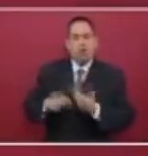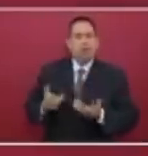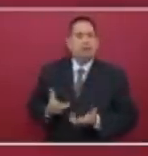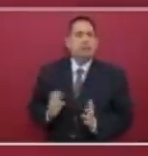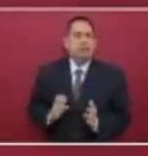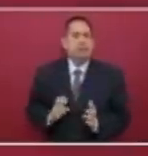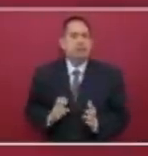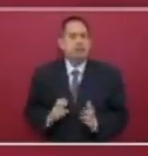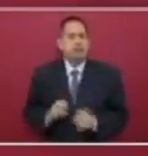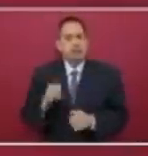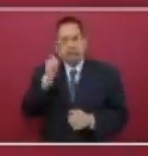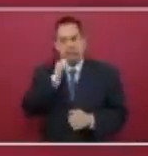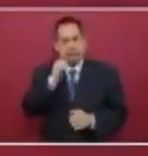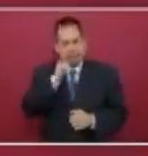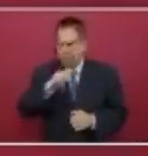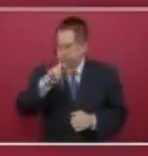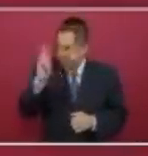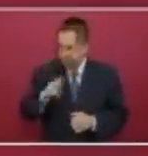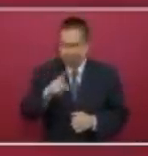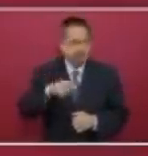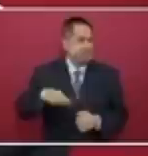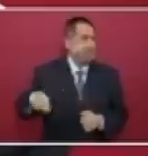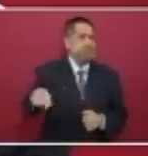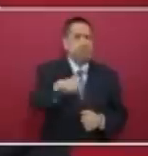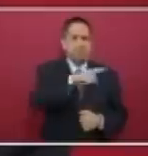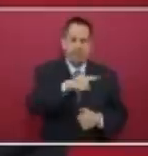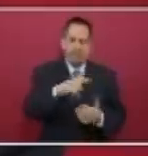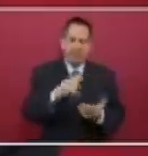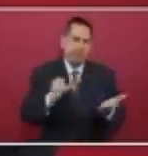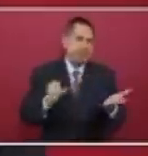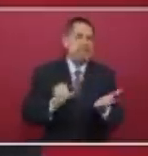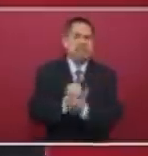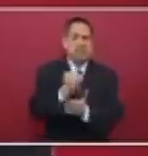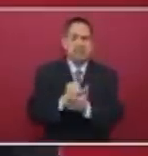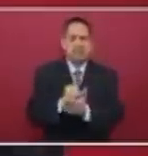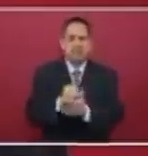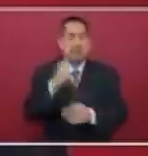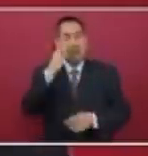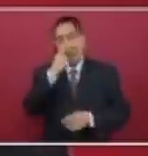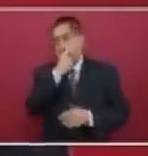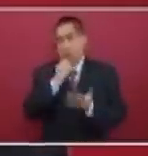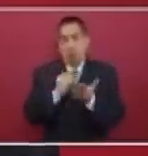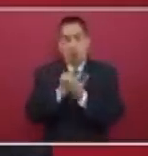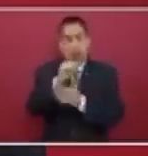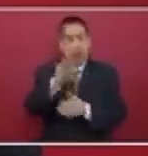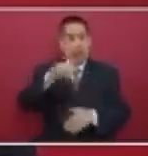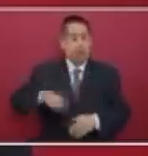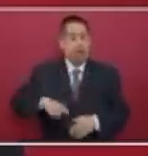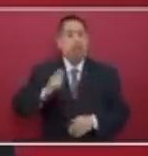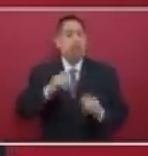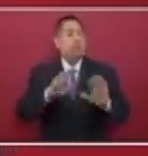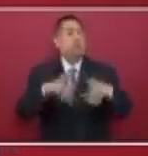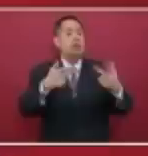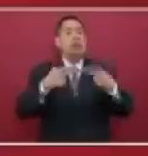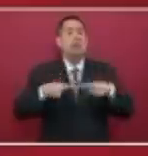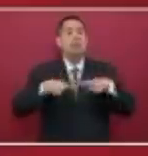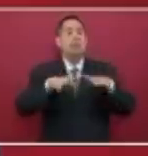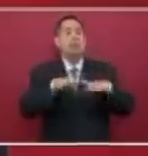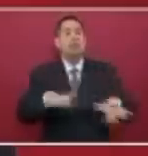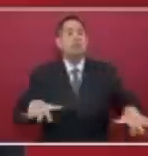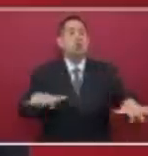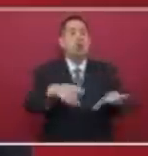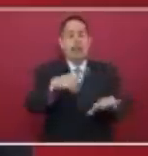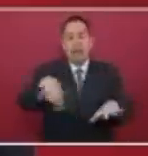siempre van a ser los ciudadanos los que van a decidir en la democracia es el pueblo el que